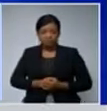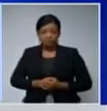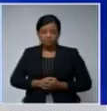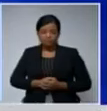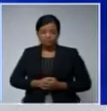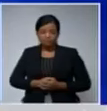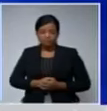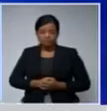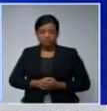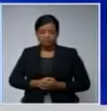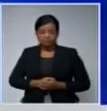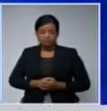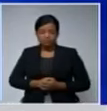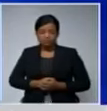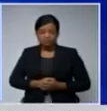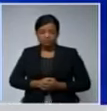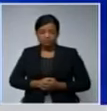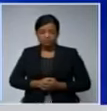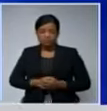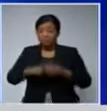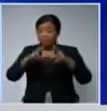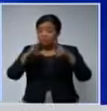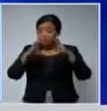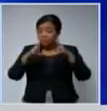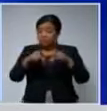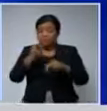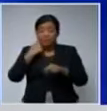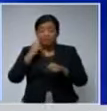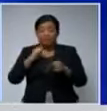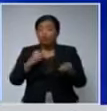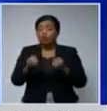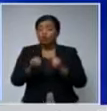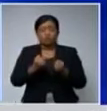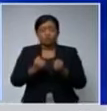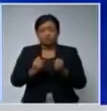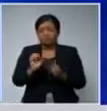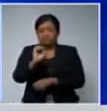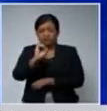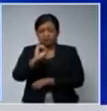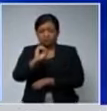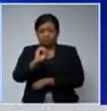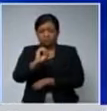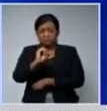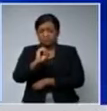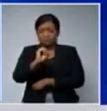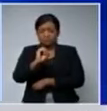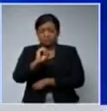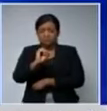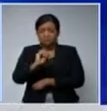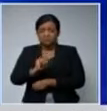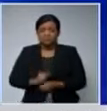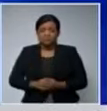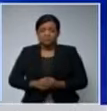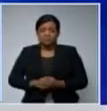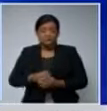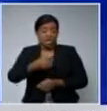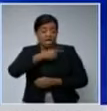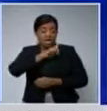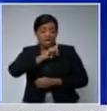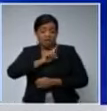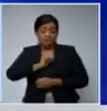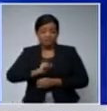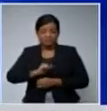la situación que no hay un control de la pandemia. Ayer con